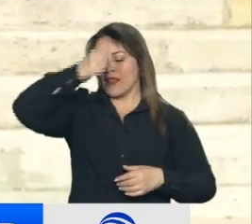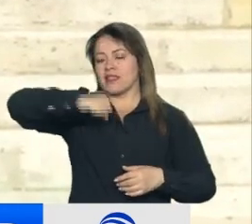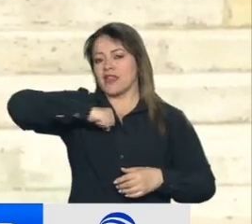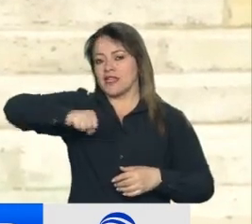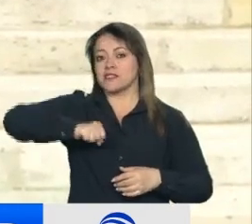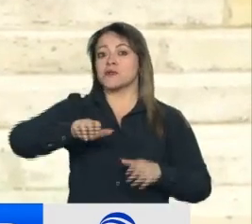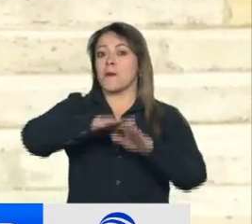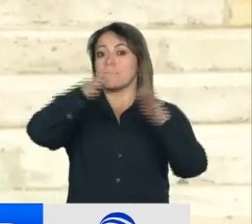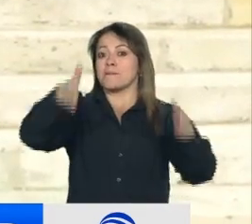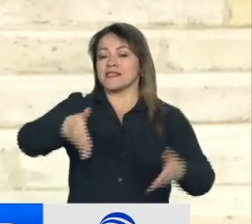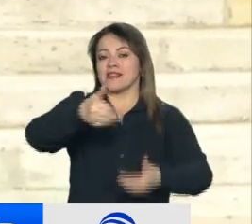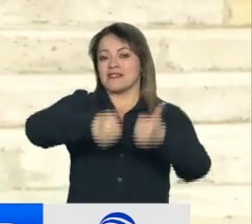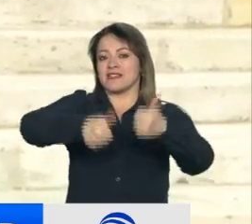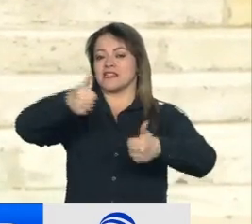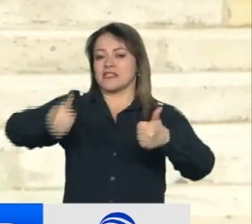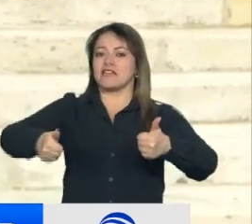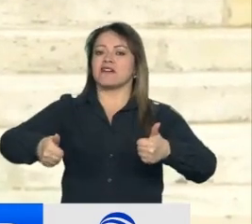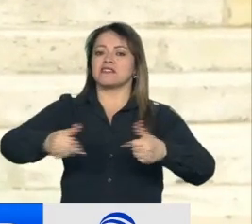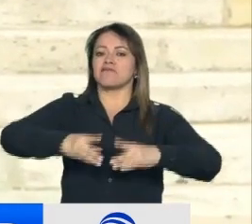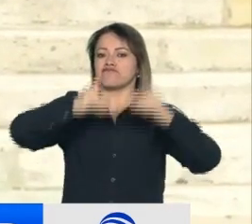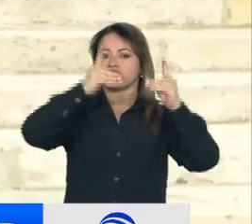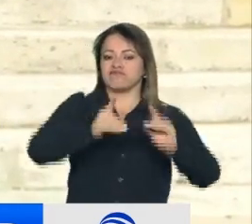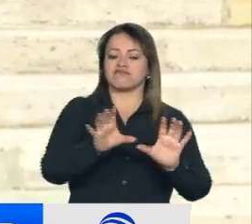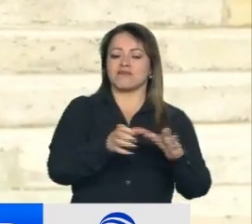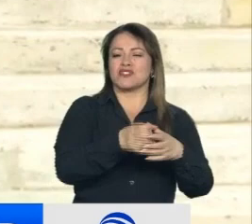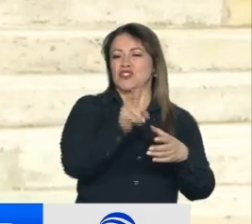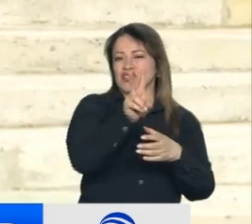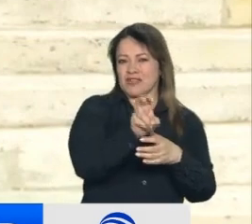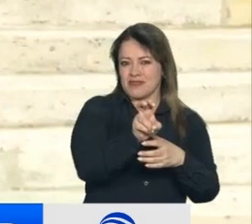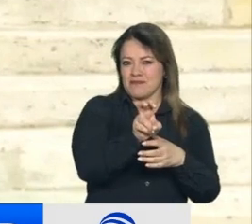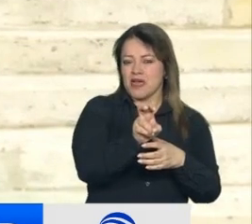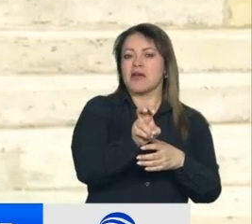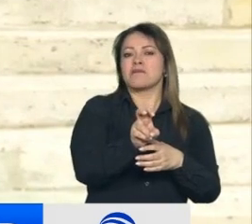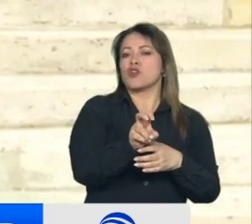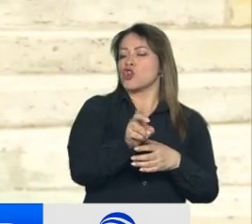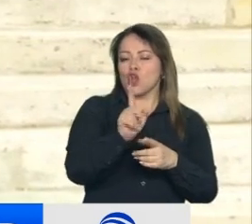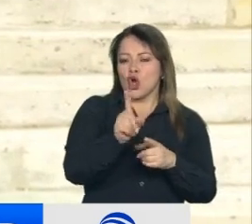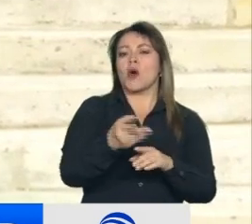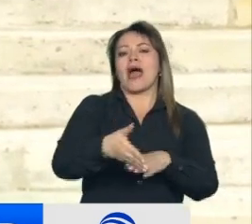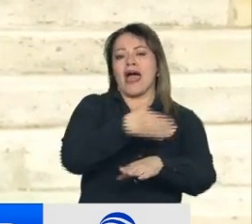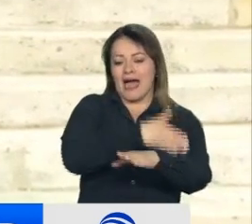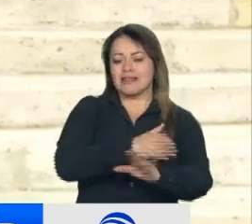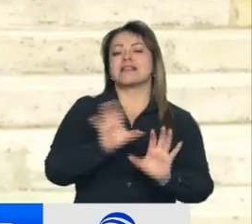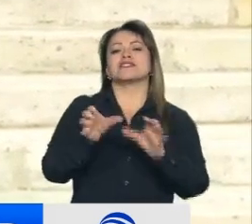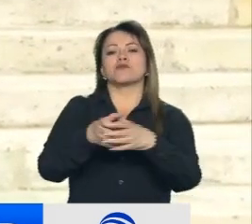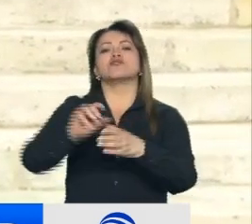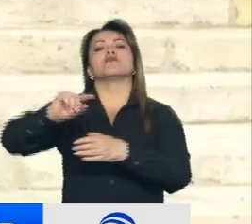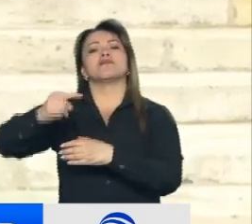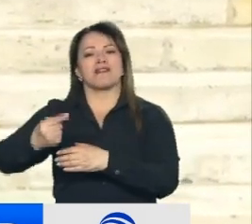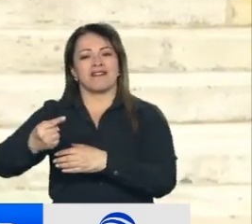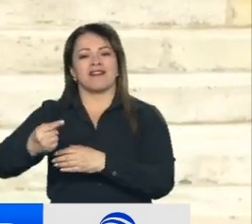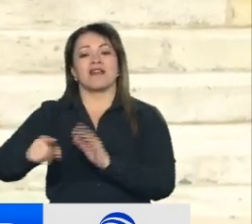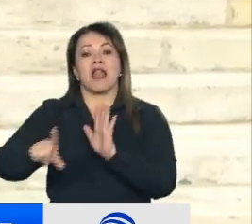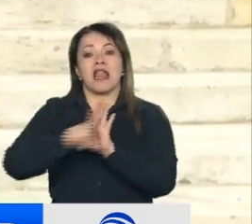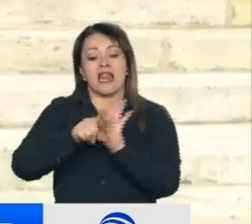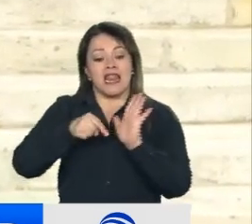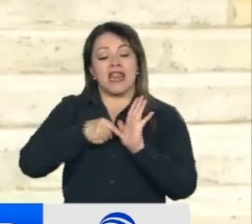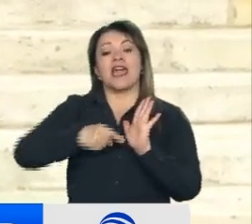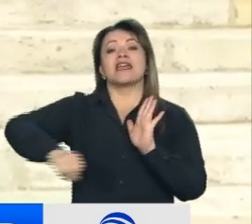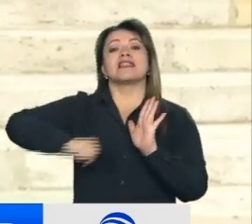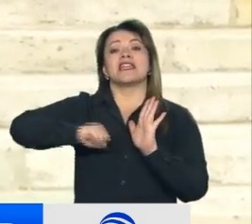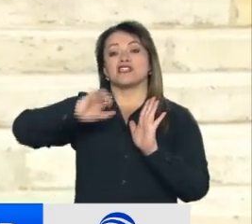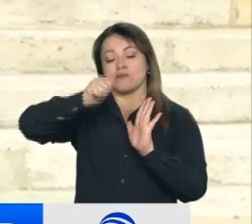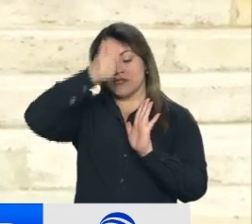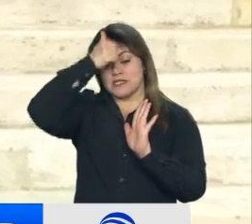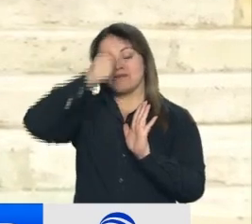mesa directiva decidió que se tramitara por la Comisión Séptima. Lamentamos porque se debía haber tramitado por la Comisión Primera por ser una ley, por ser un derecho fundamental,